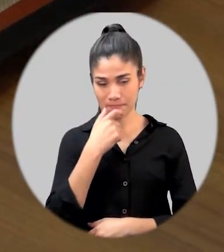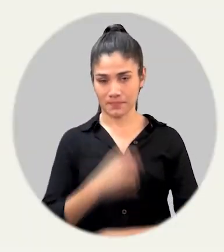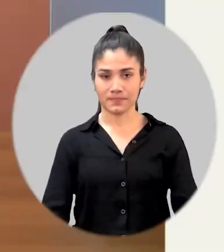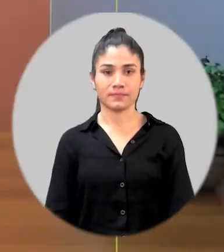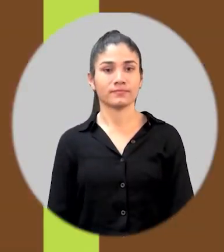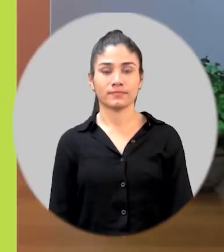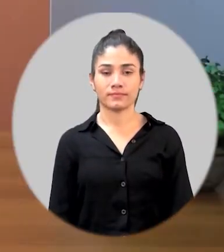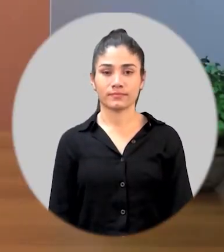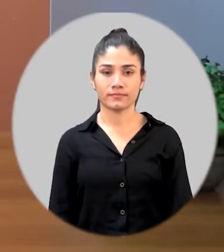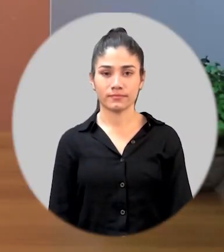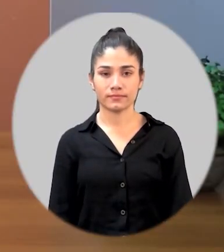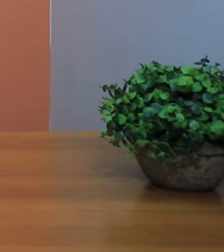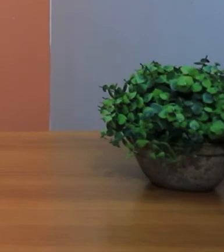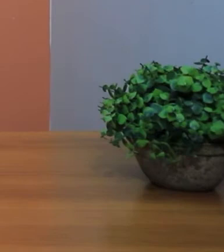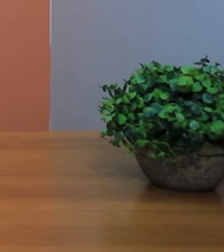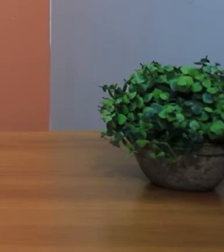todas.